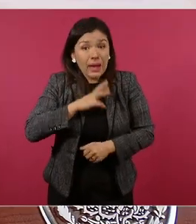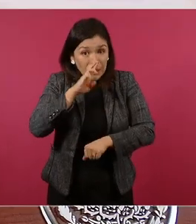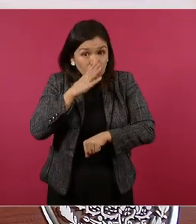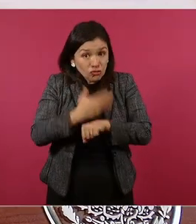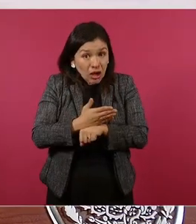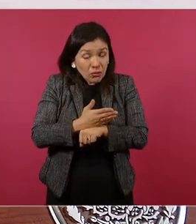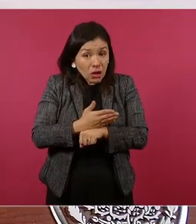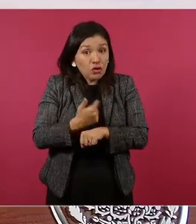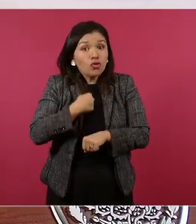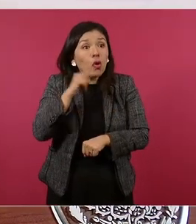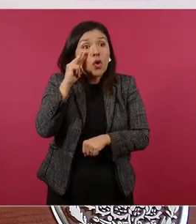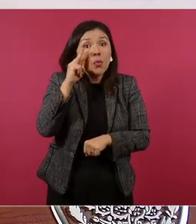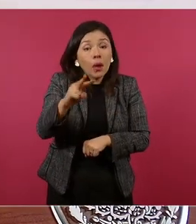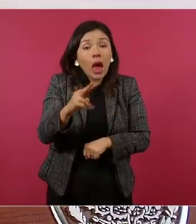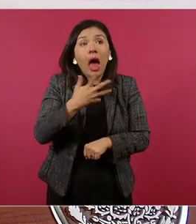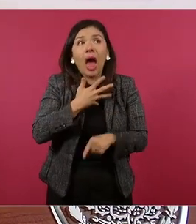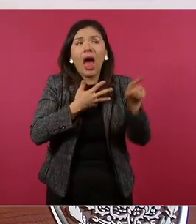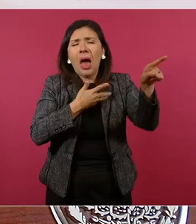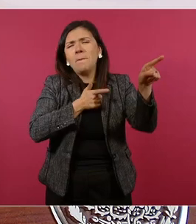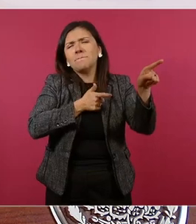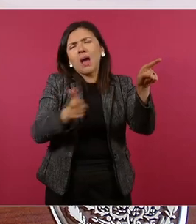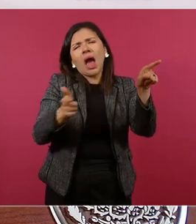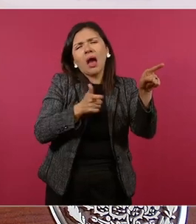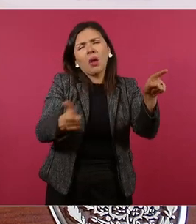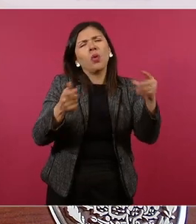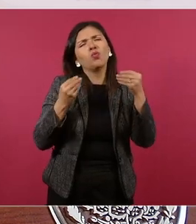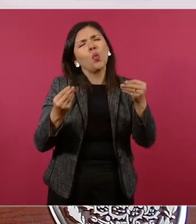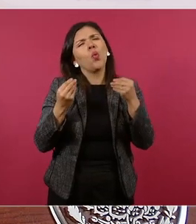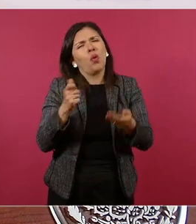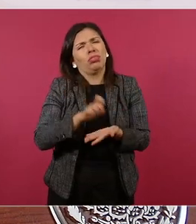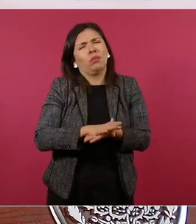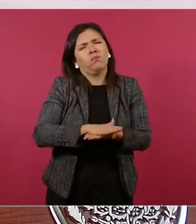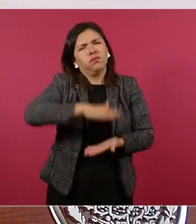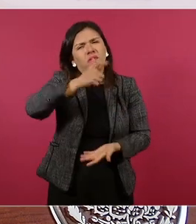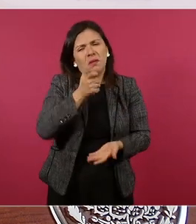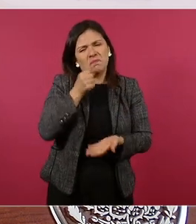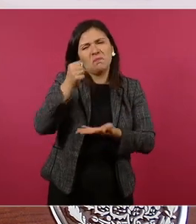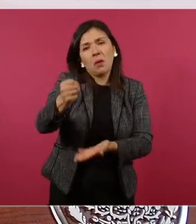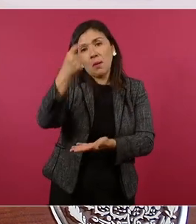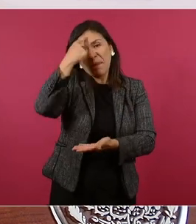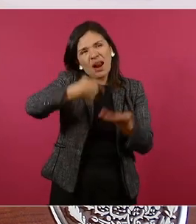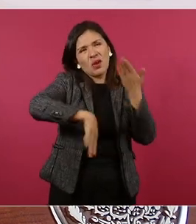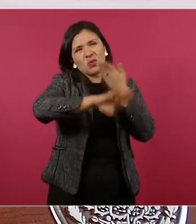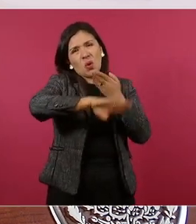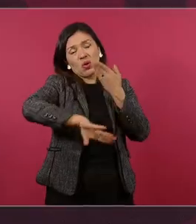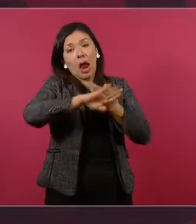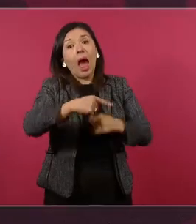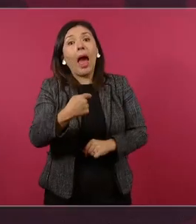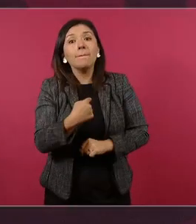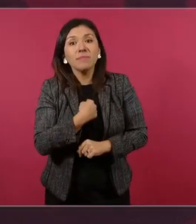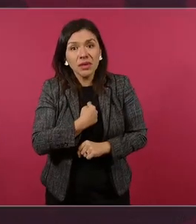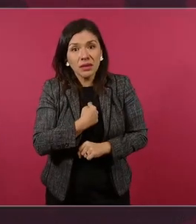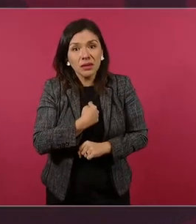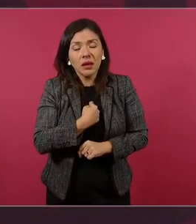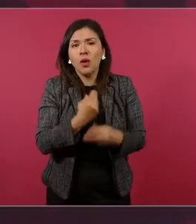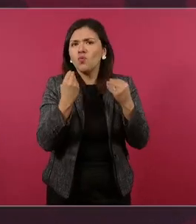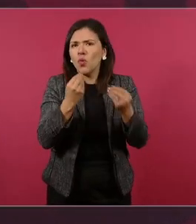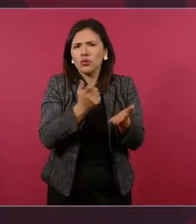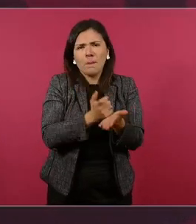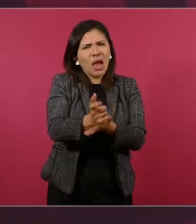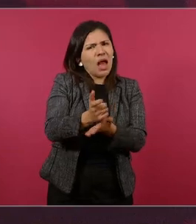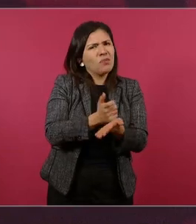este han destinado muchísimo dinero a desprestigiar muchísimo